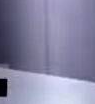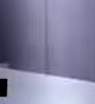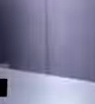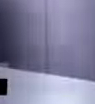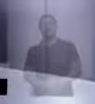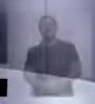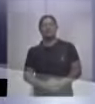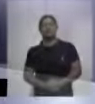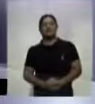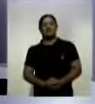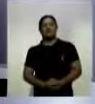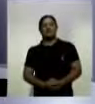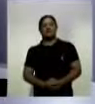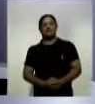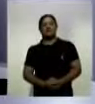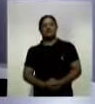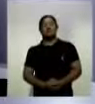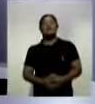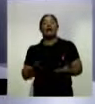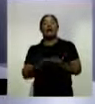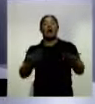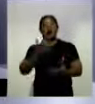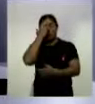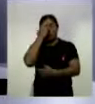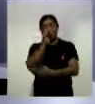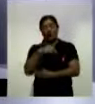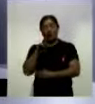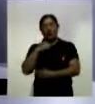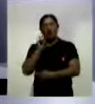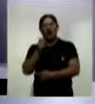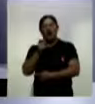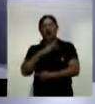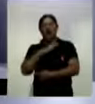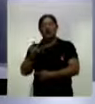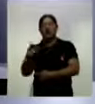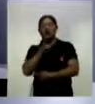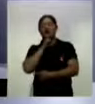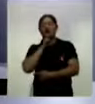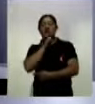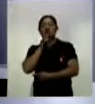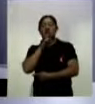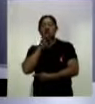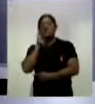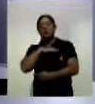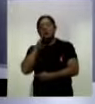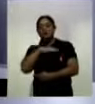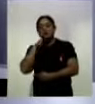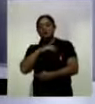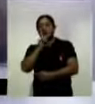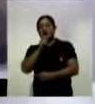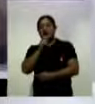Vamos a conocer lo que sucede en el mundo porque la ONU lanza iniciativa contra las fake news, estas que están principalmente ligadas al